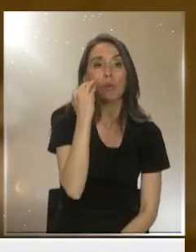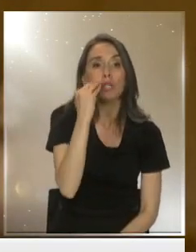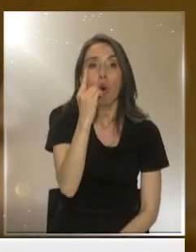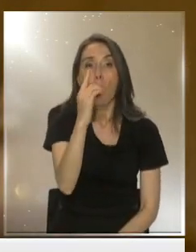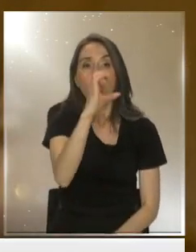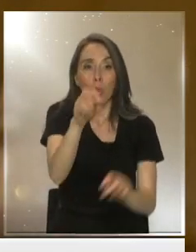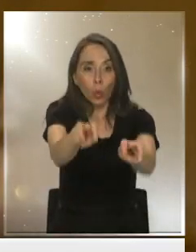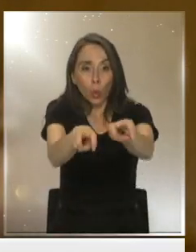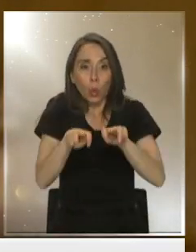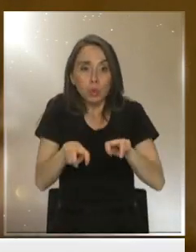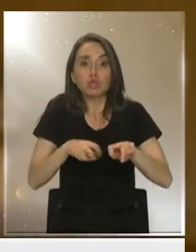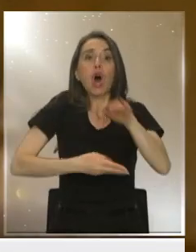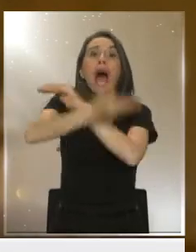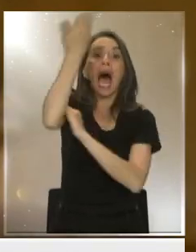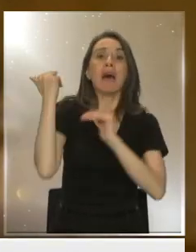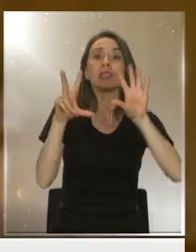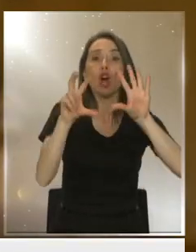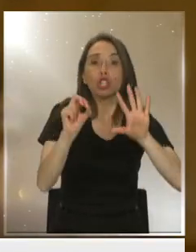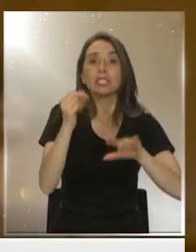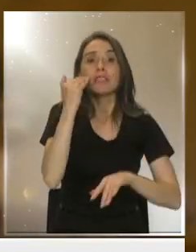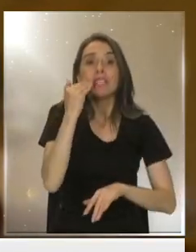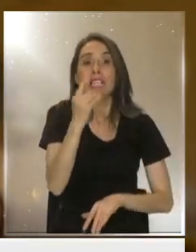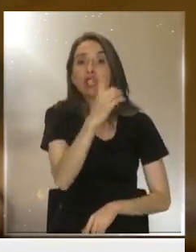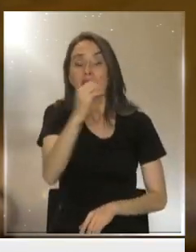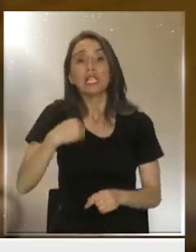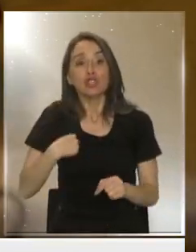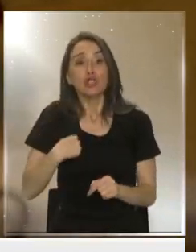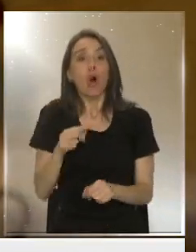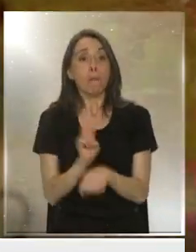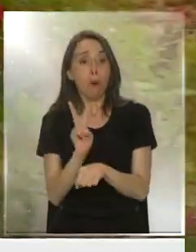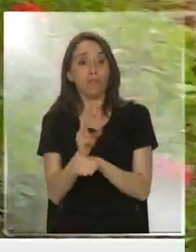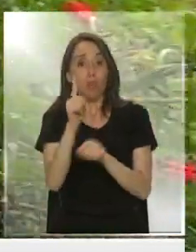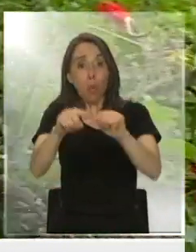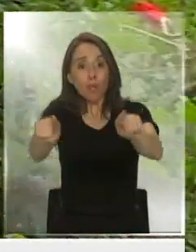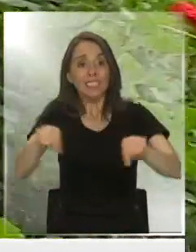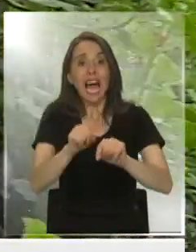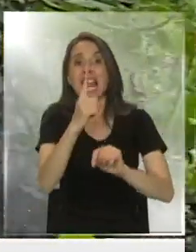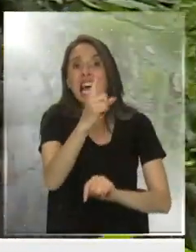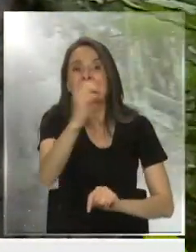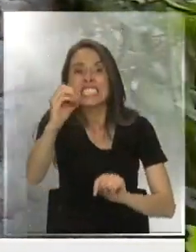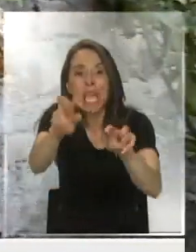curso. Antes eran 80, hasta 100 alumnos tuve yo en una sala.